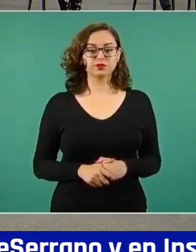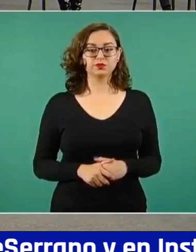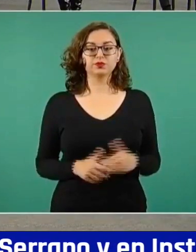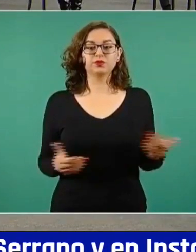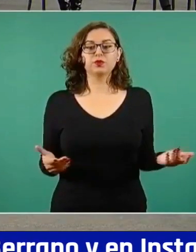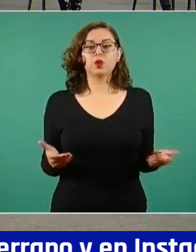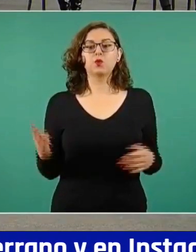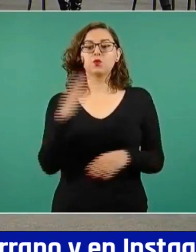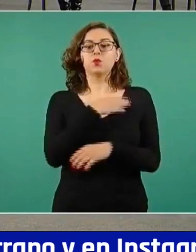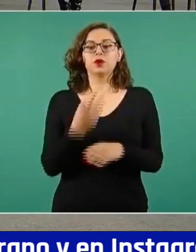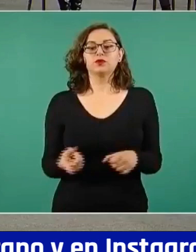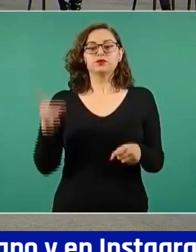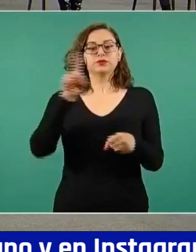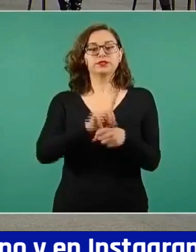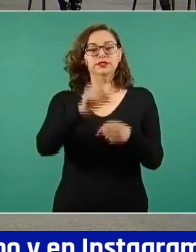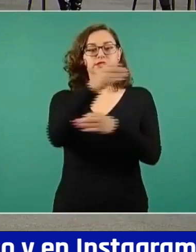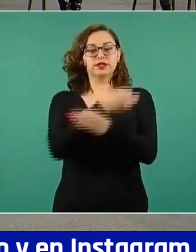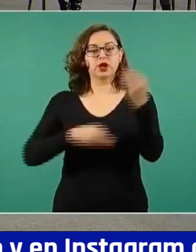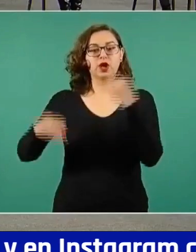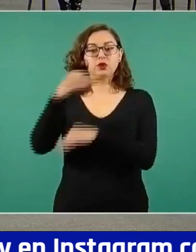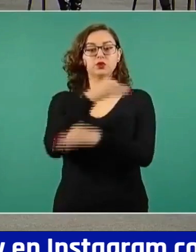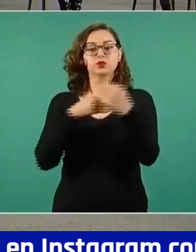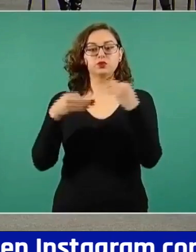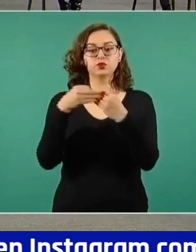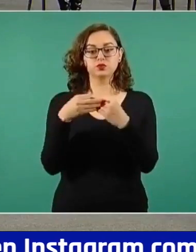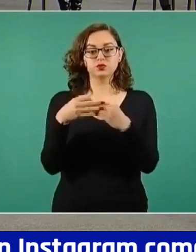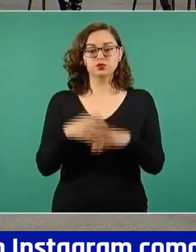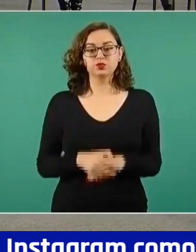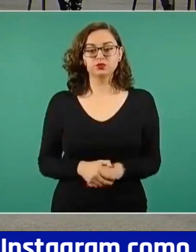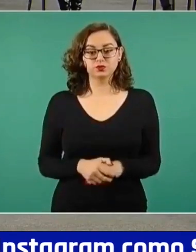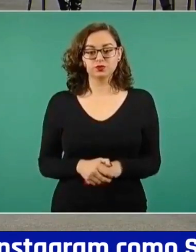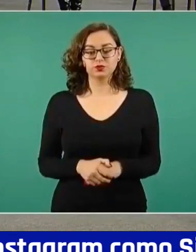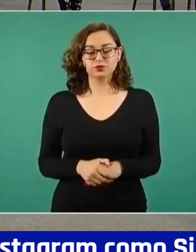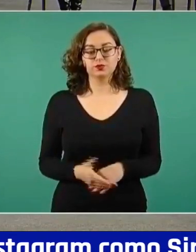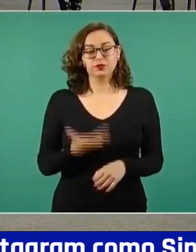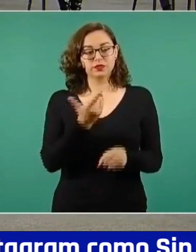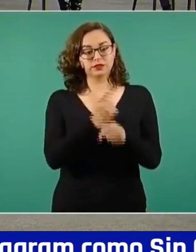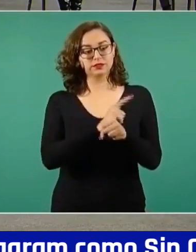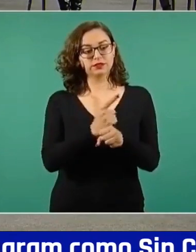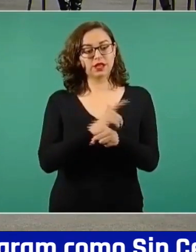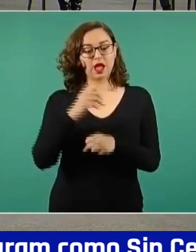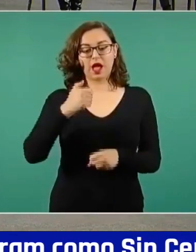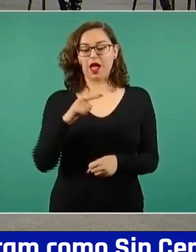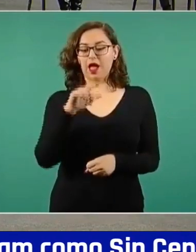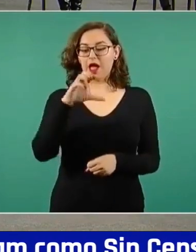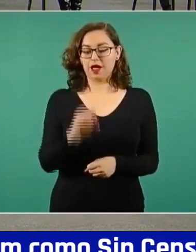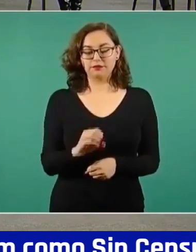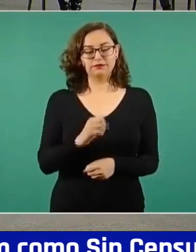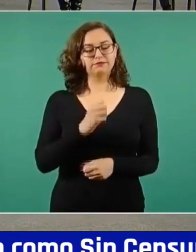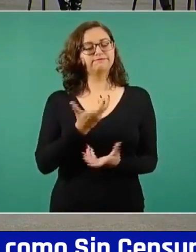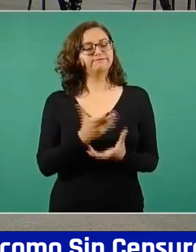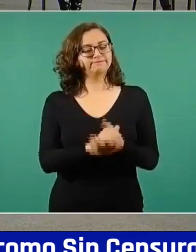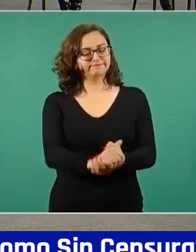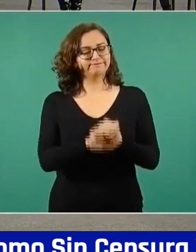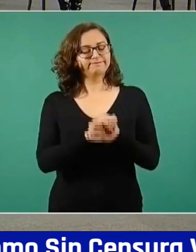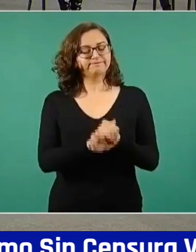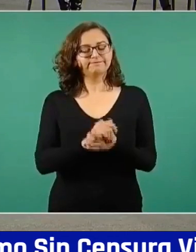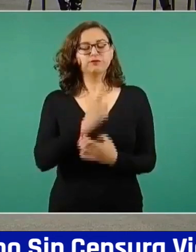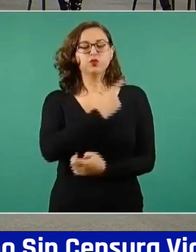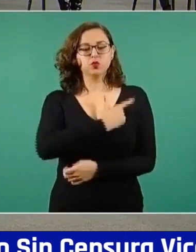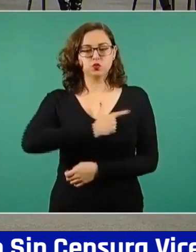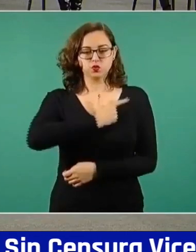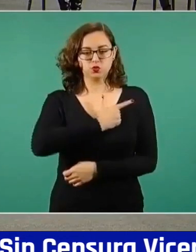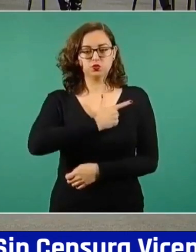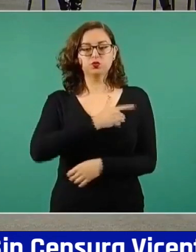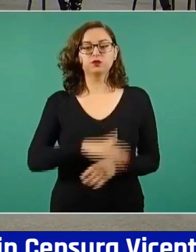Buenos días a todos. Saludo con muchísimo gusto al licenciado Andrés Manuel López Obrador, presidente constitucional, a